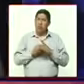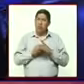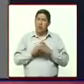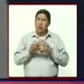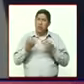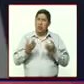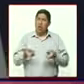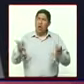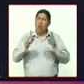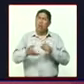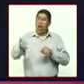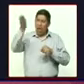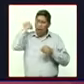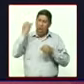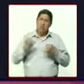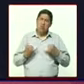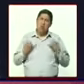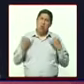varices joven.